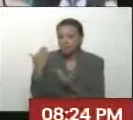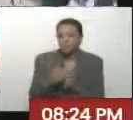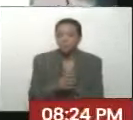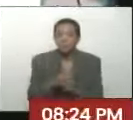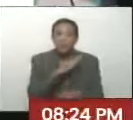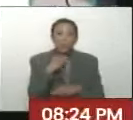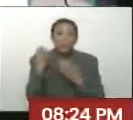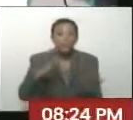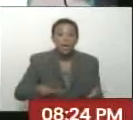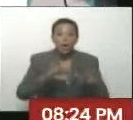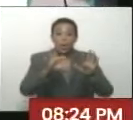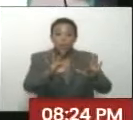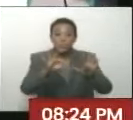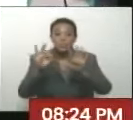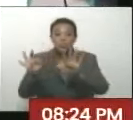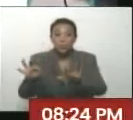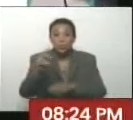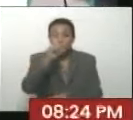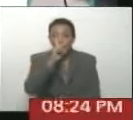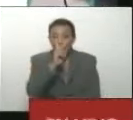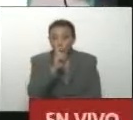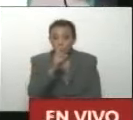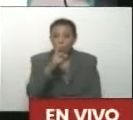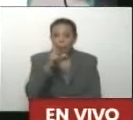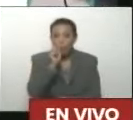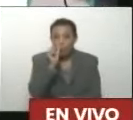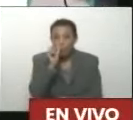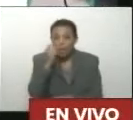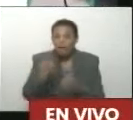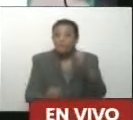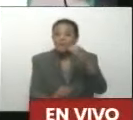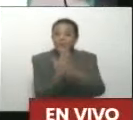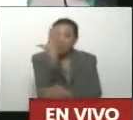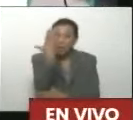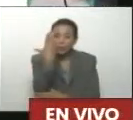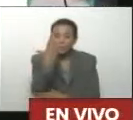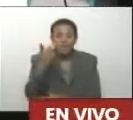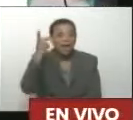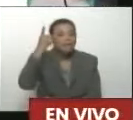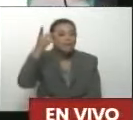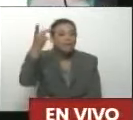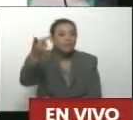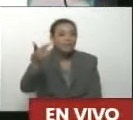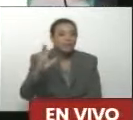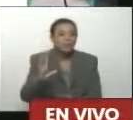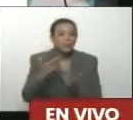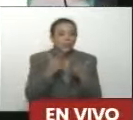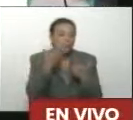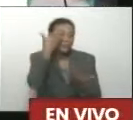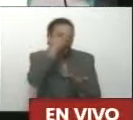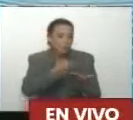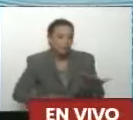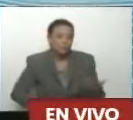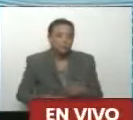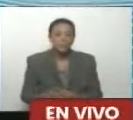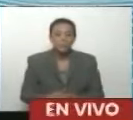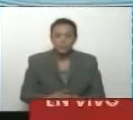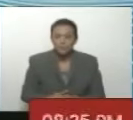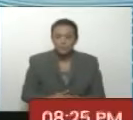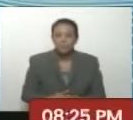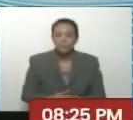Murió a los 88 años Enrique Dussel, uno de los fundadores de la filosofía de la liberación. Bueno, Enrique